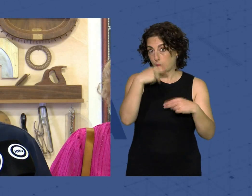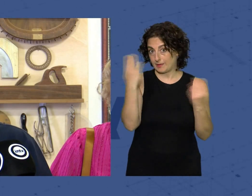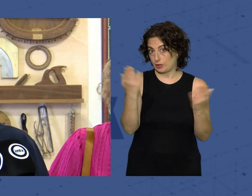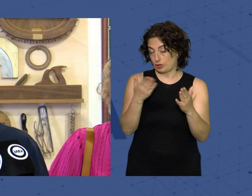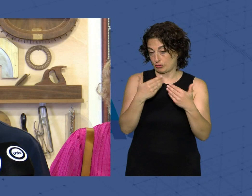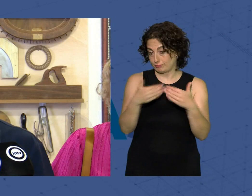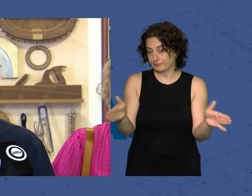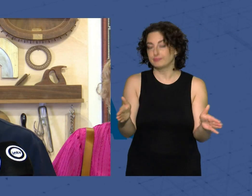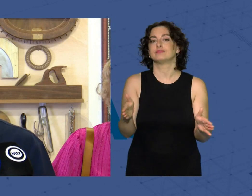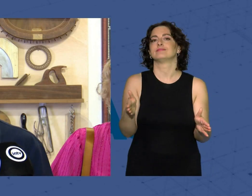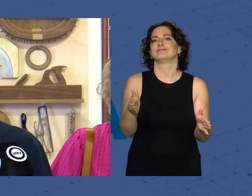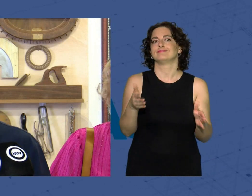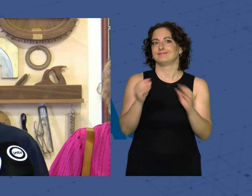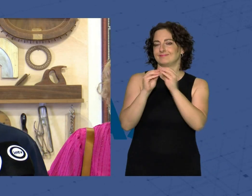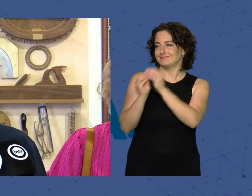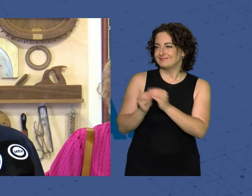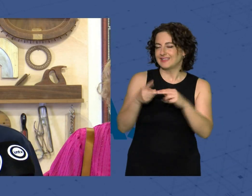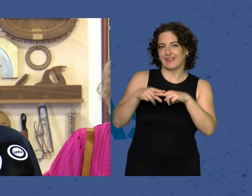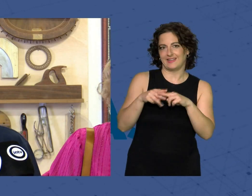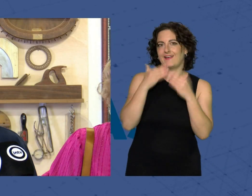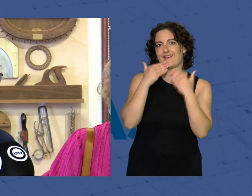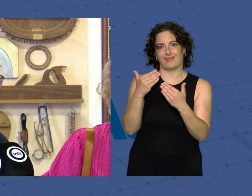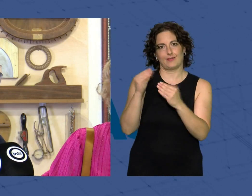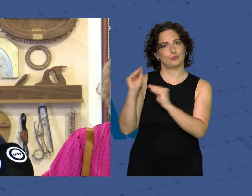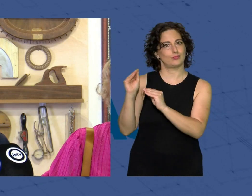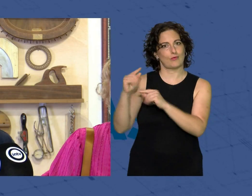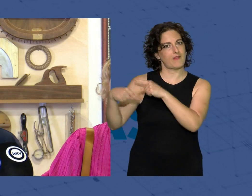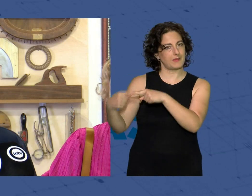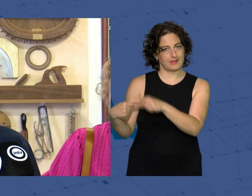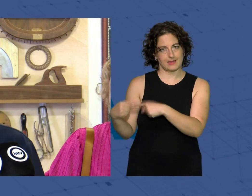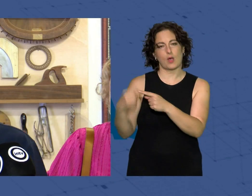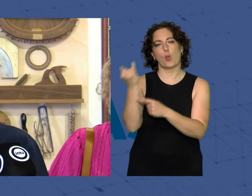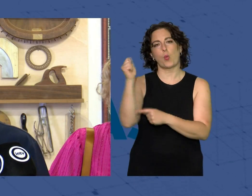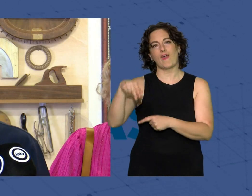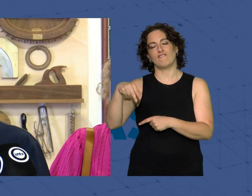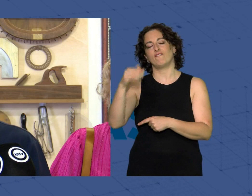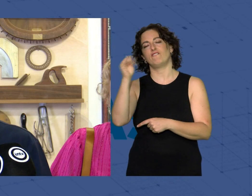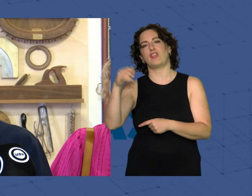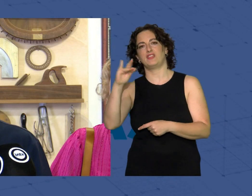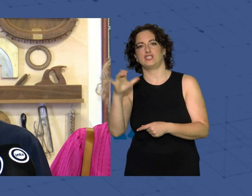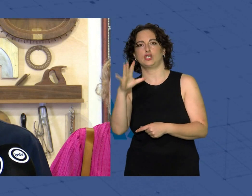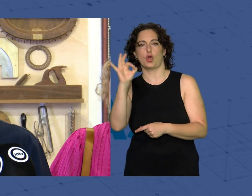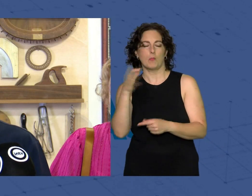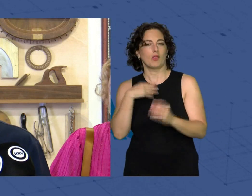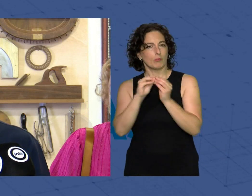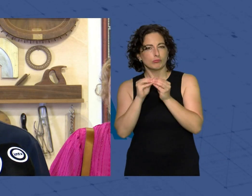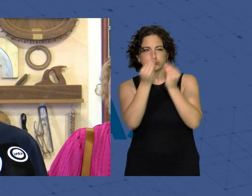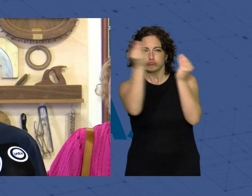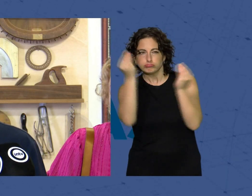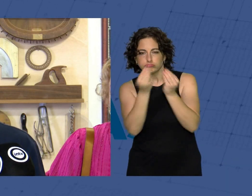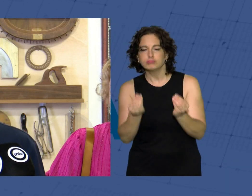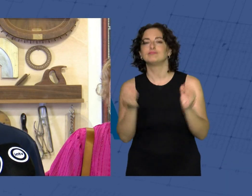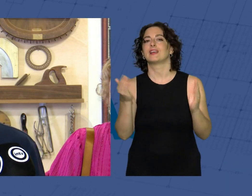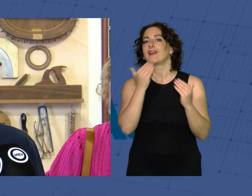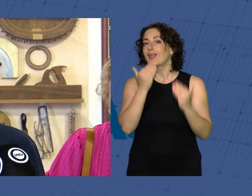y que se haya recreado este taller, que gracias a la familia de Juan Francisco hemos podido reconstituir, va